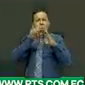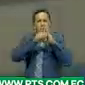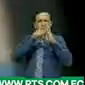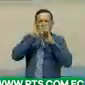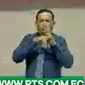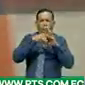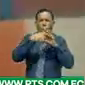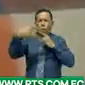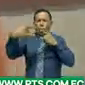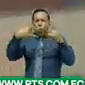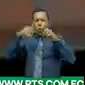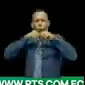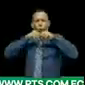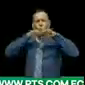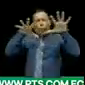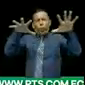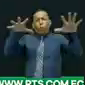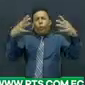mundo.